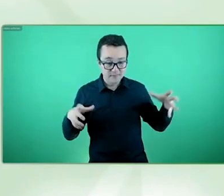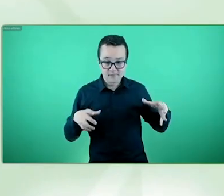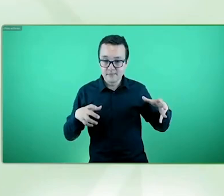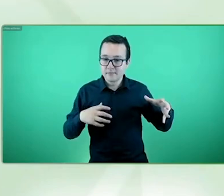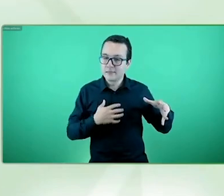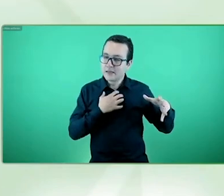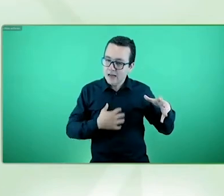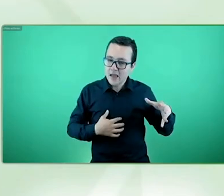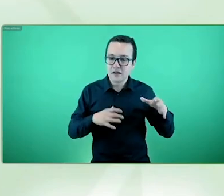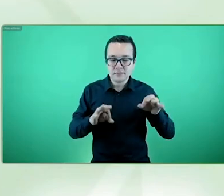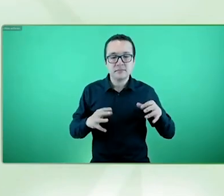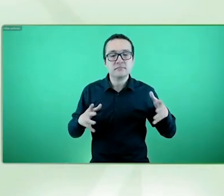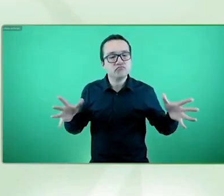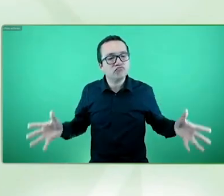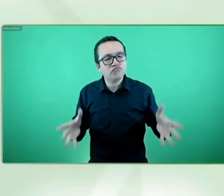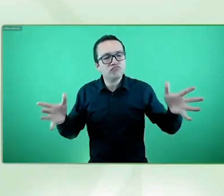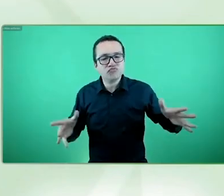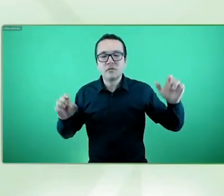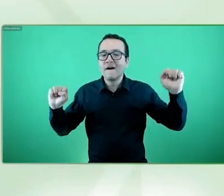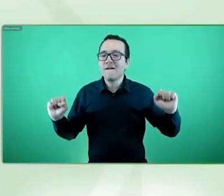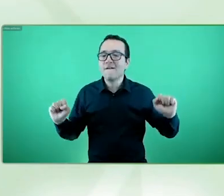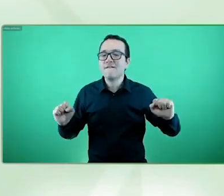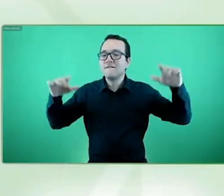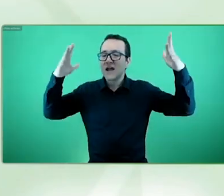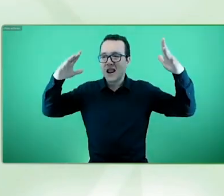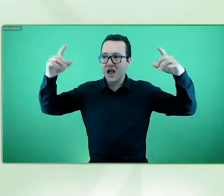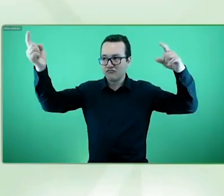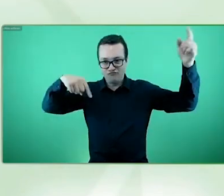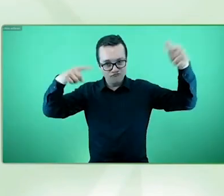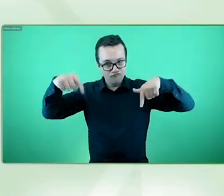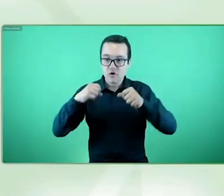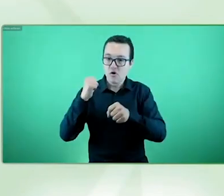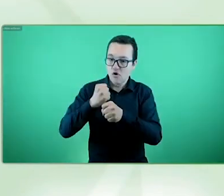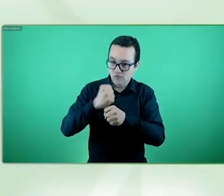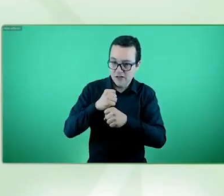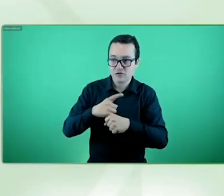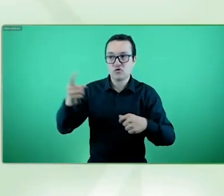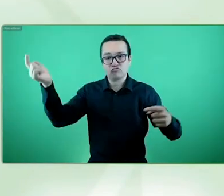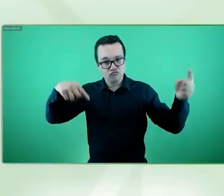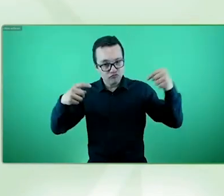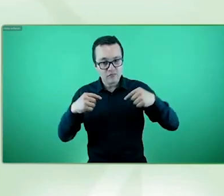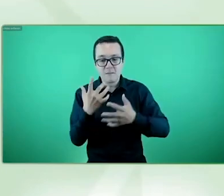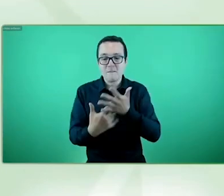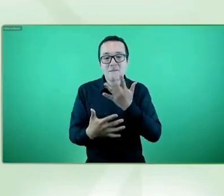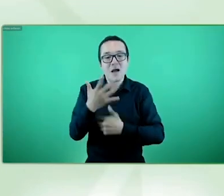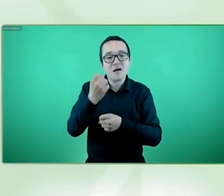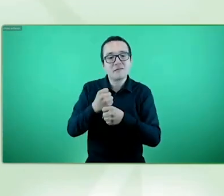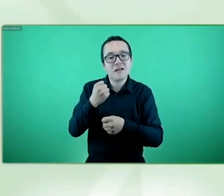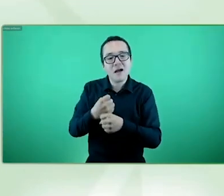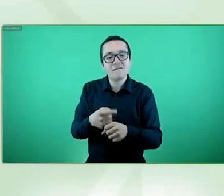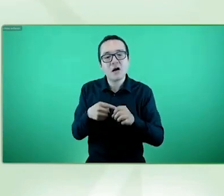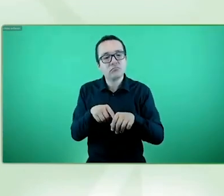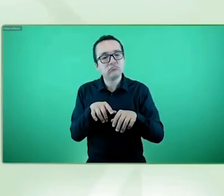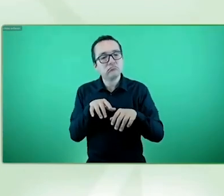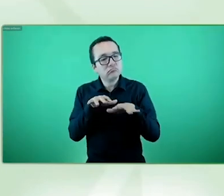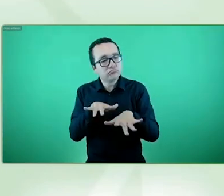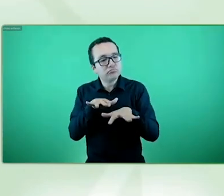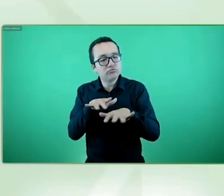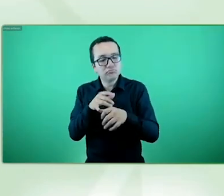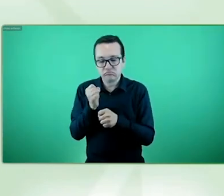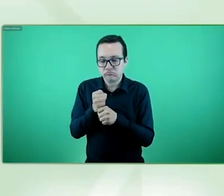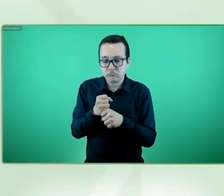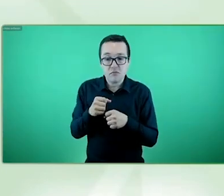oficios y manufactura, tanto a nivel local como en otras comunas, y también